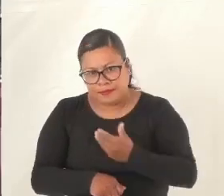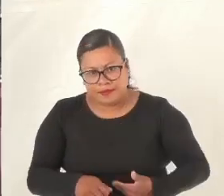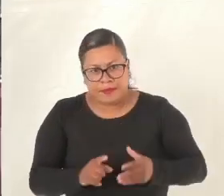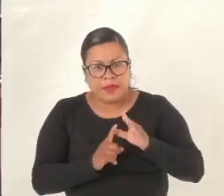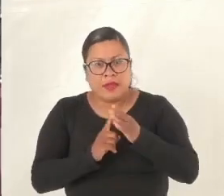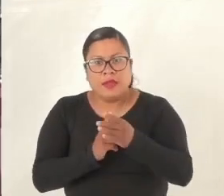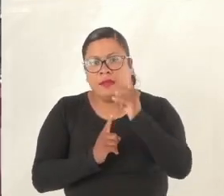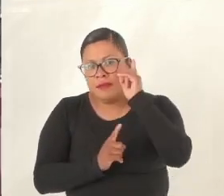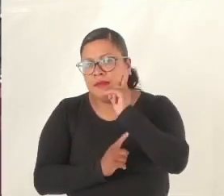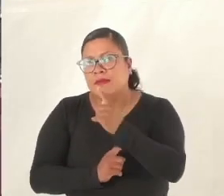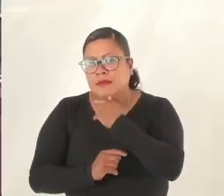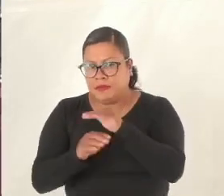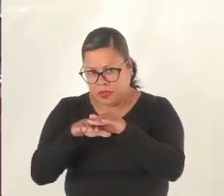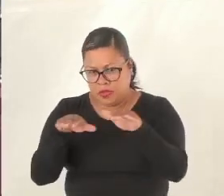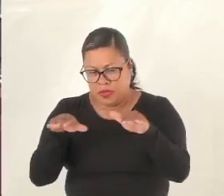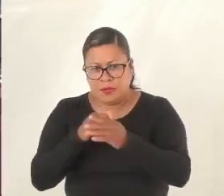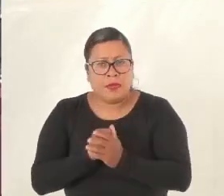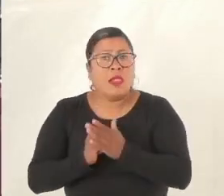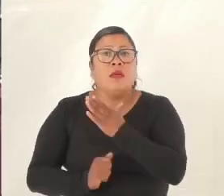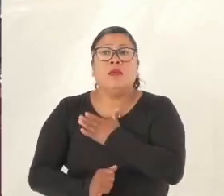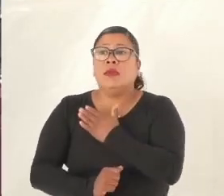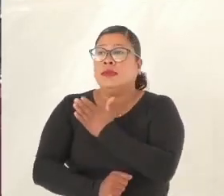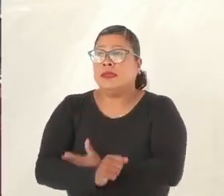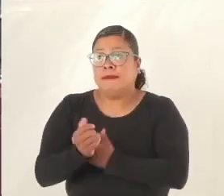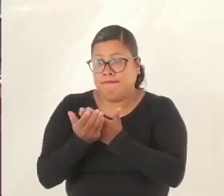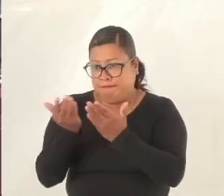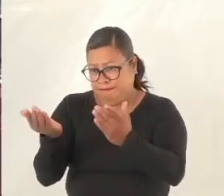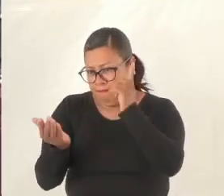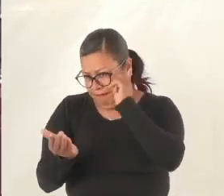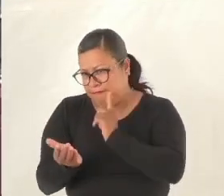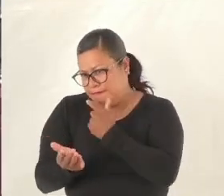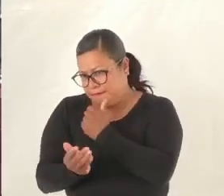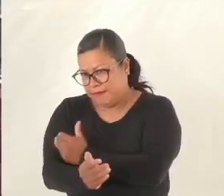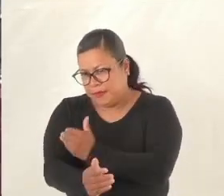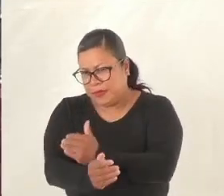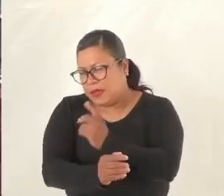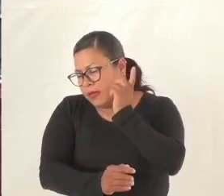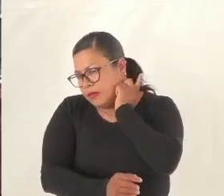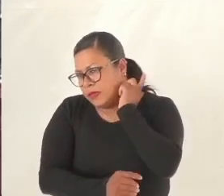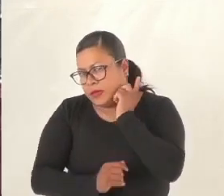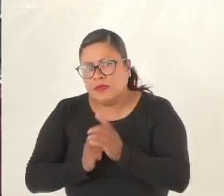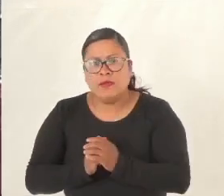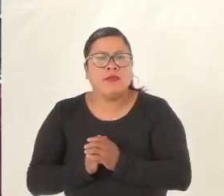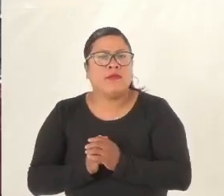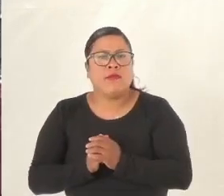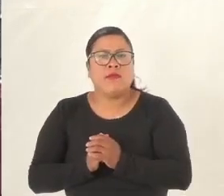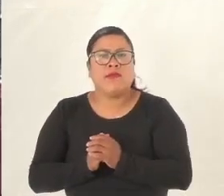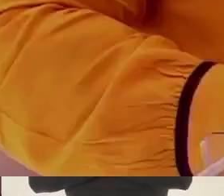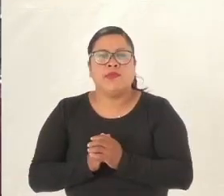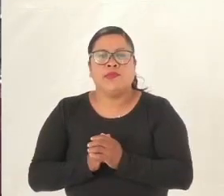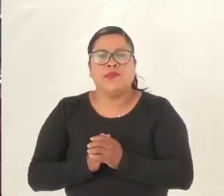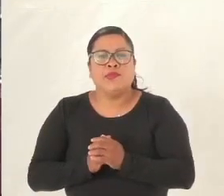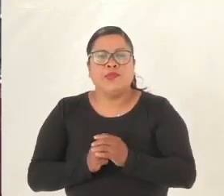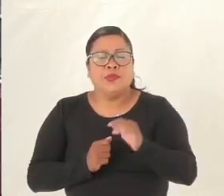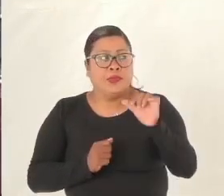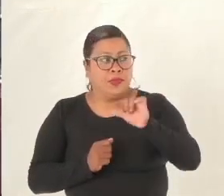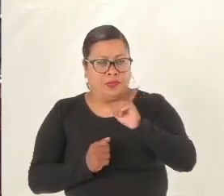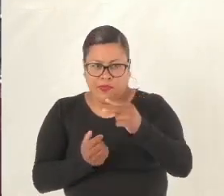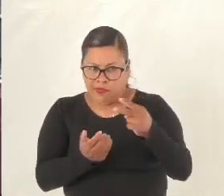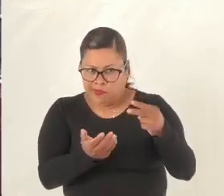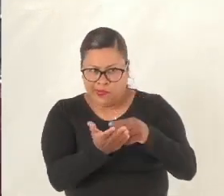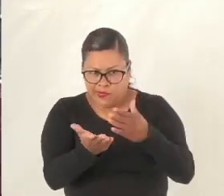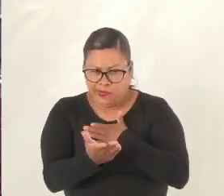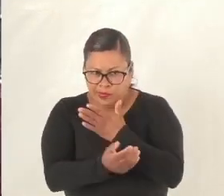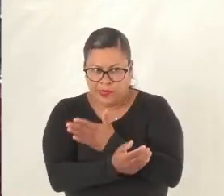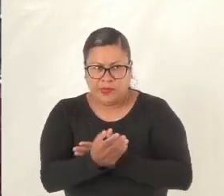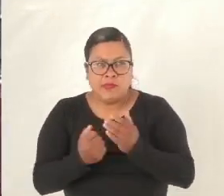de igualdad de género buenas tardes compañeras diputadas y compañero diputado que nos acompaña en esta tarde